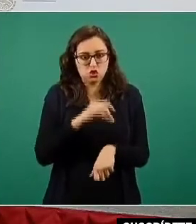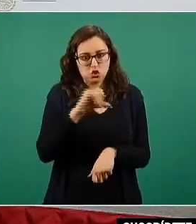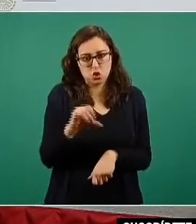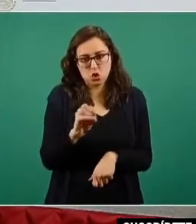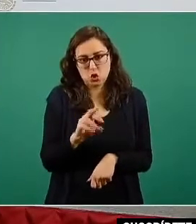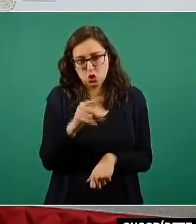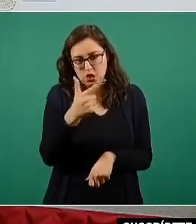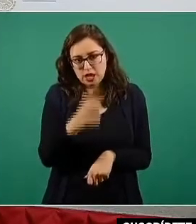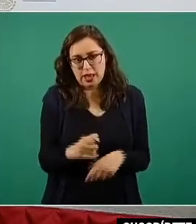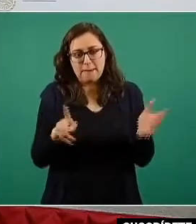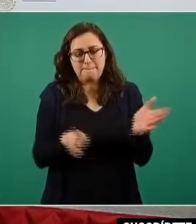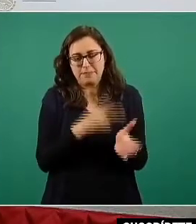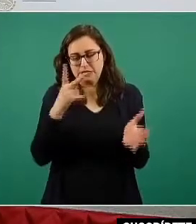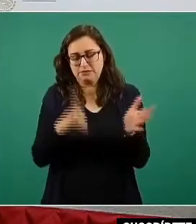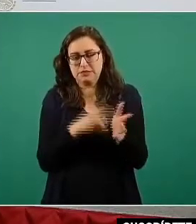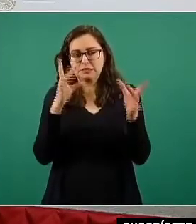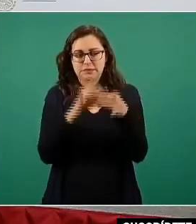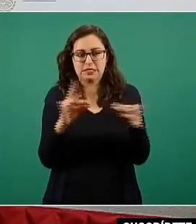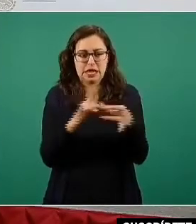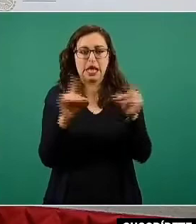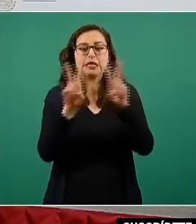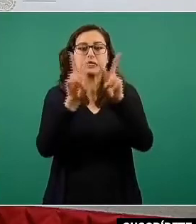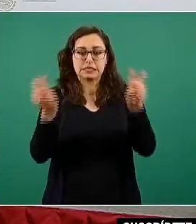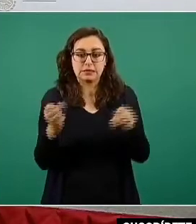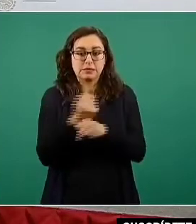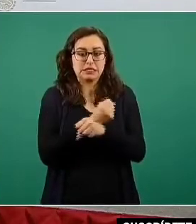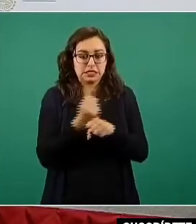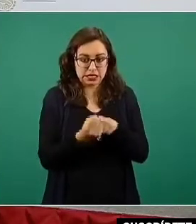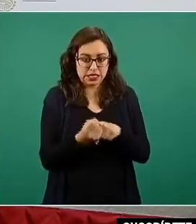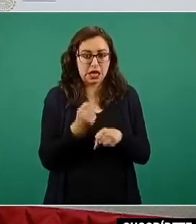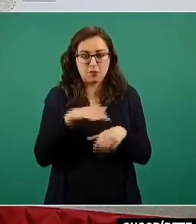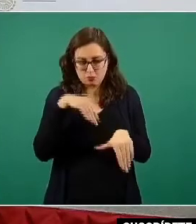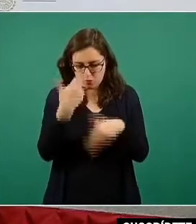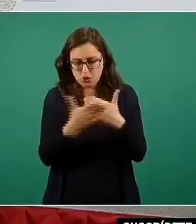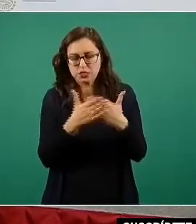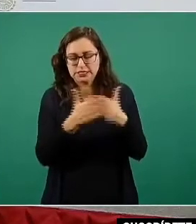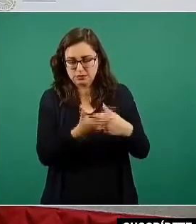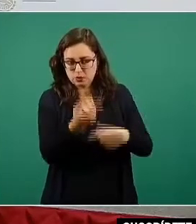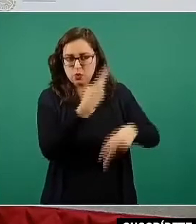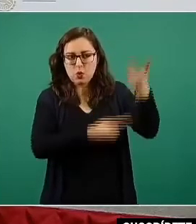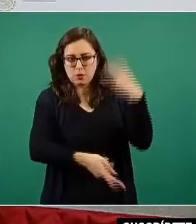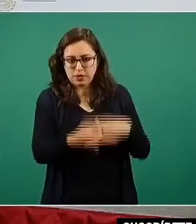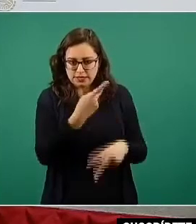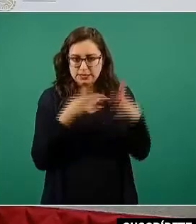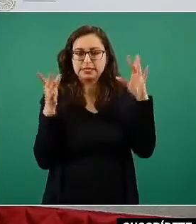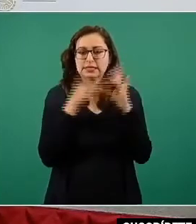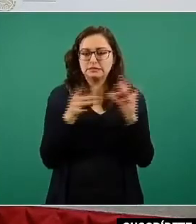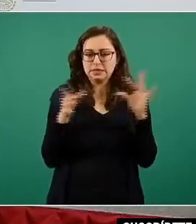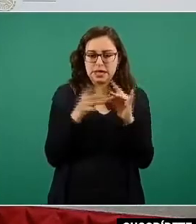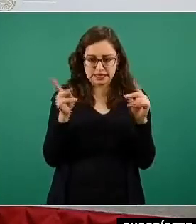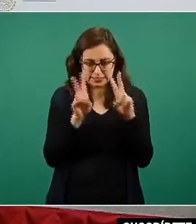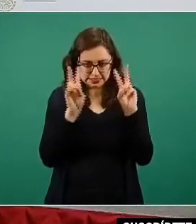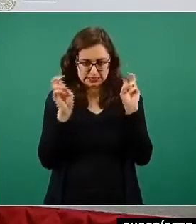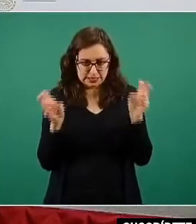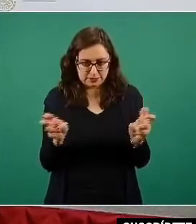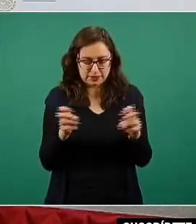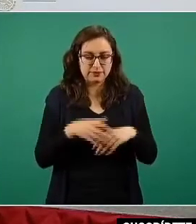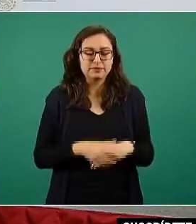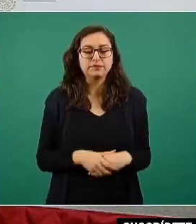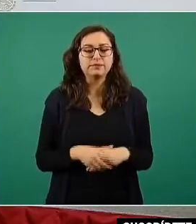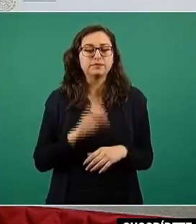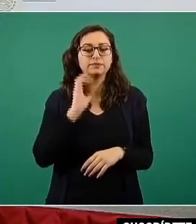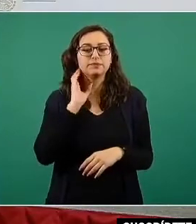de transfusión, para que hoy nos explique, no hoy, pero en próximos días, nos explique justamente de lo que estábamos hablando. En términos